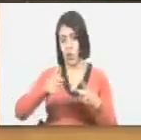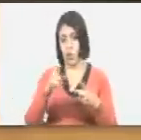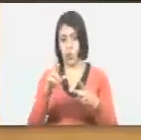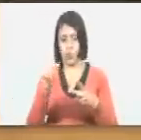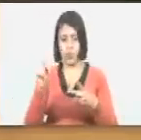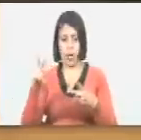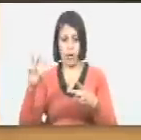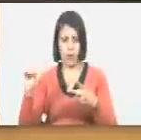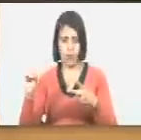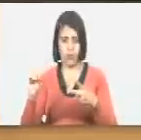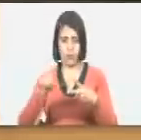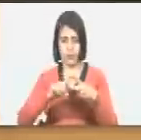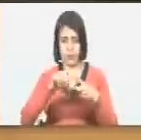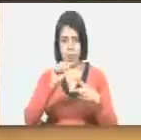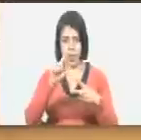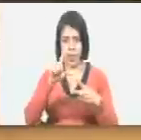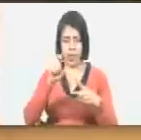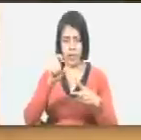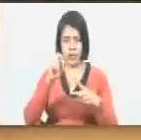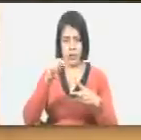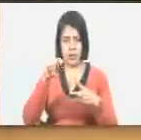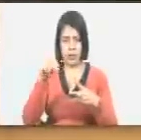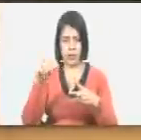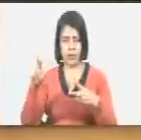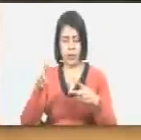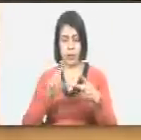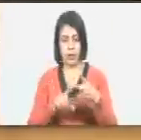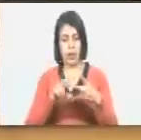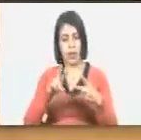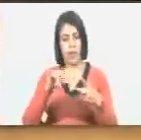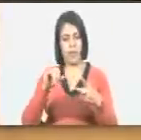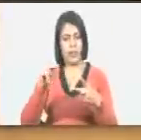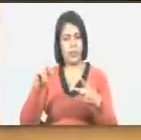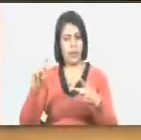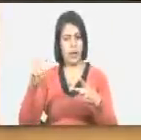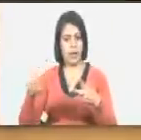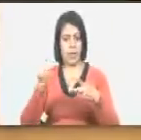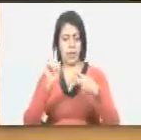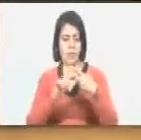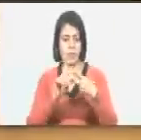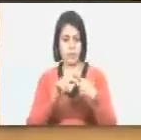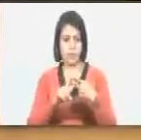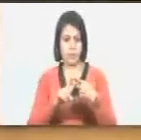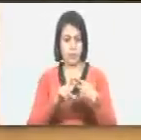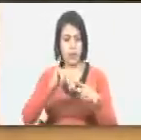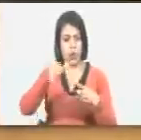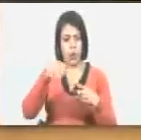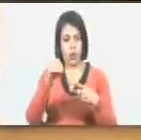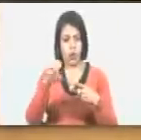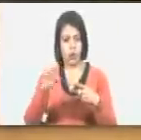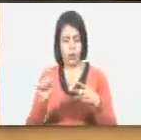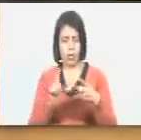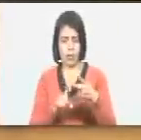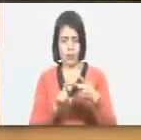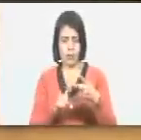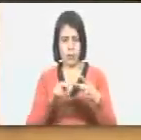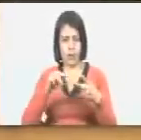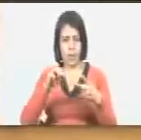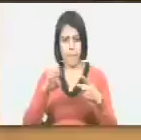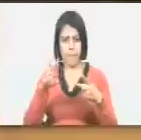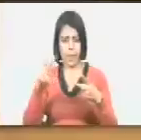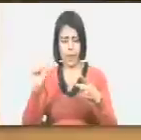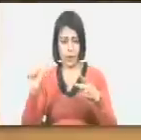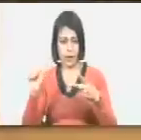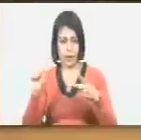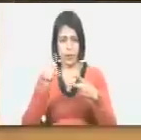Balbuena, Alexander Cordero, suplente Vicente Bruno Galo, José Noriega, suplente Melba